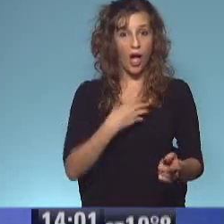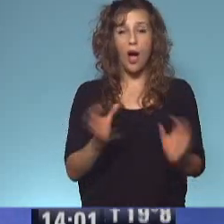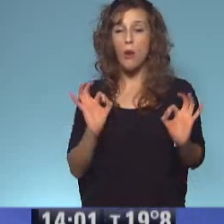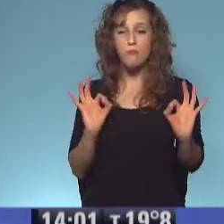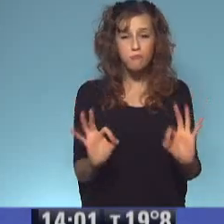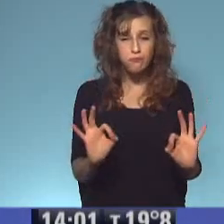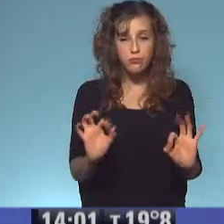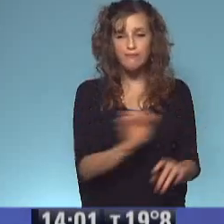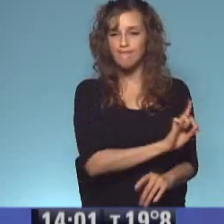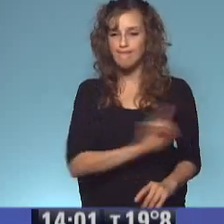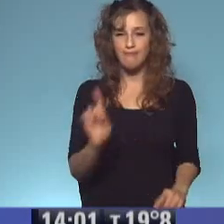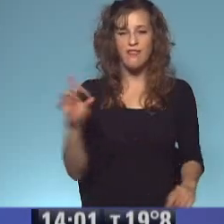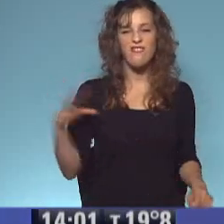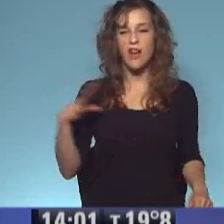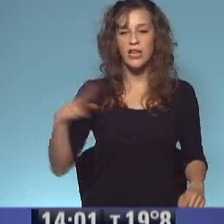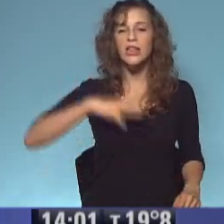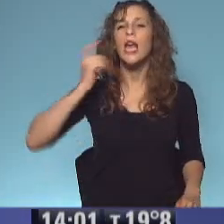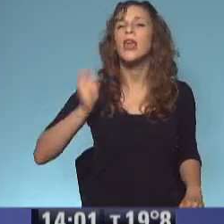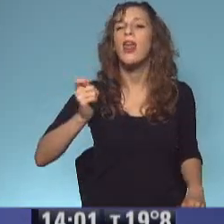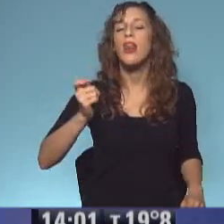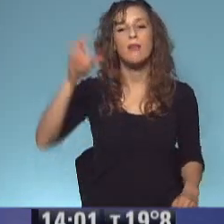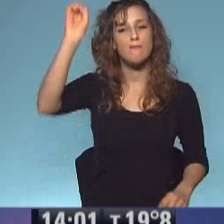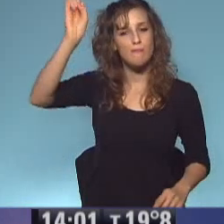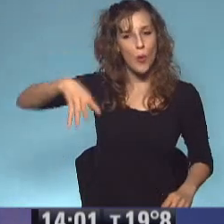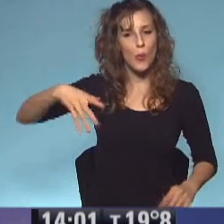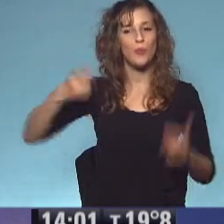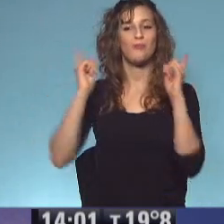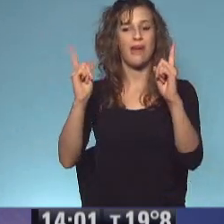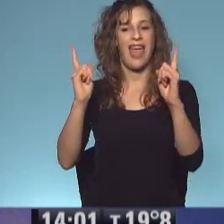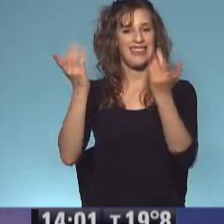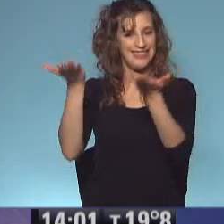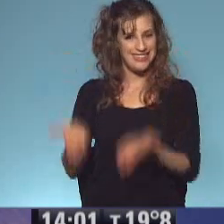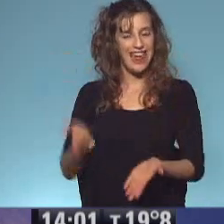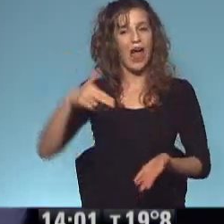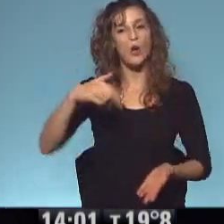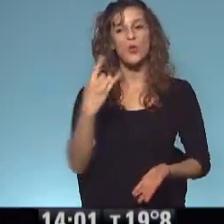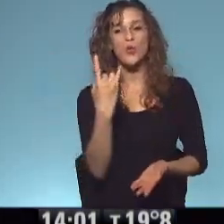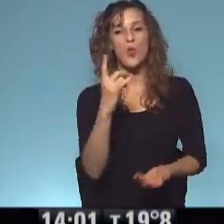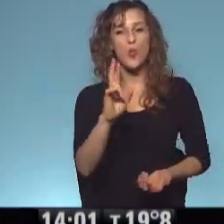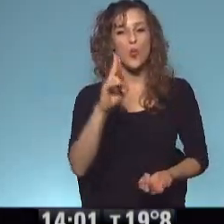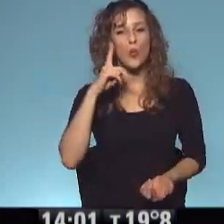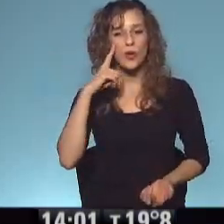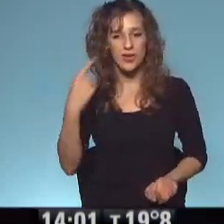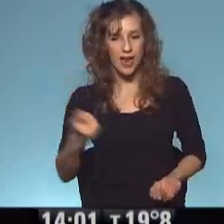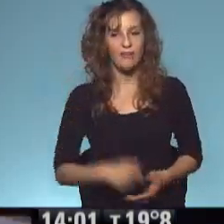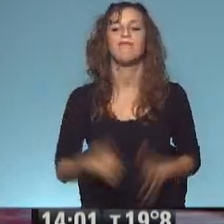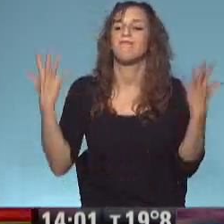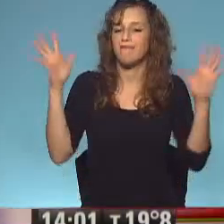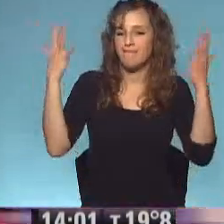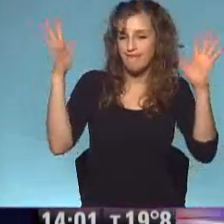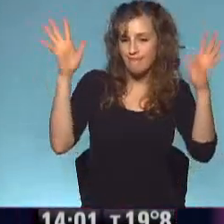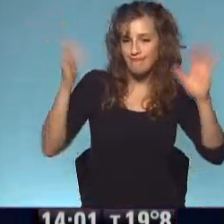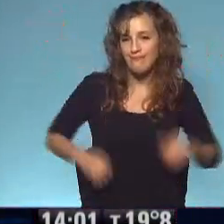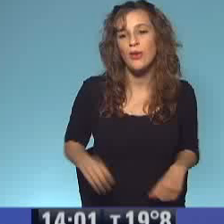por la presencia de nuestra maestra, Nuria. Fuerte el aplauso, claro que sí. Hola,